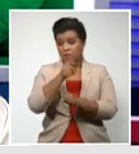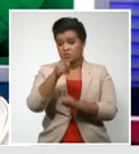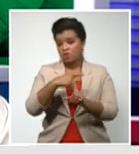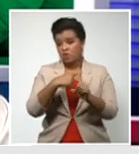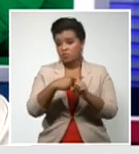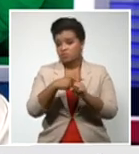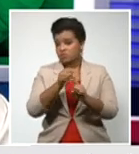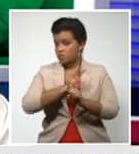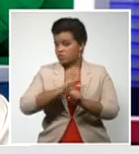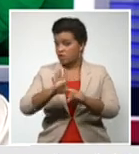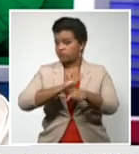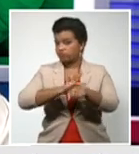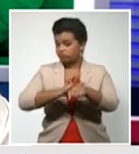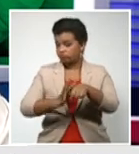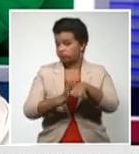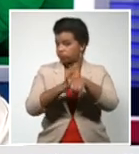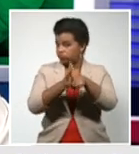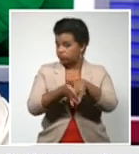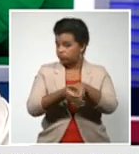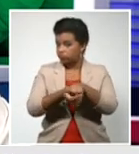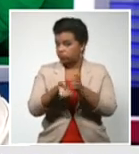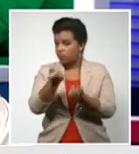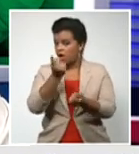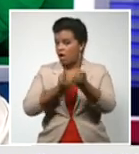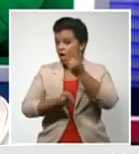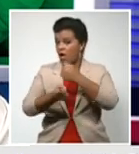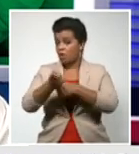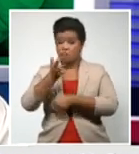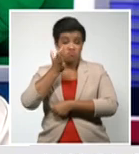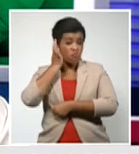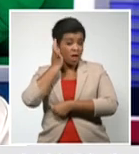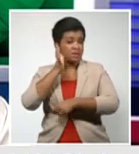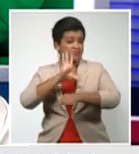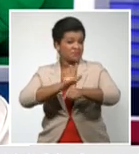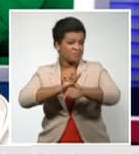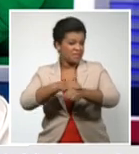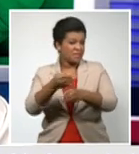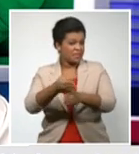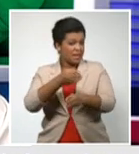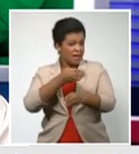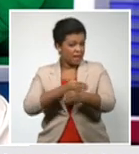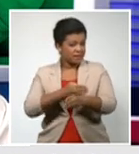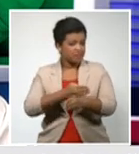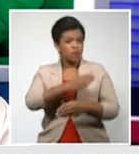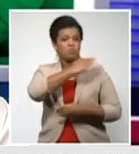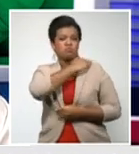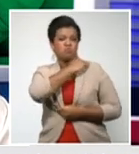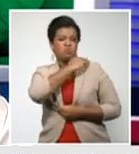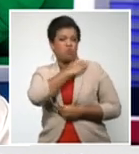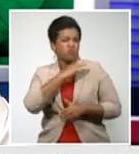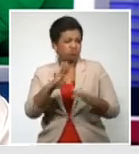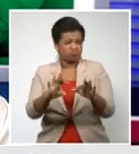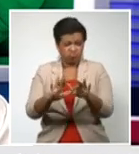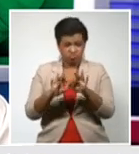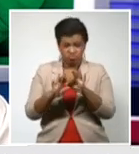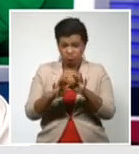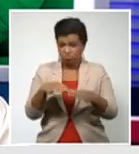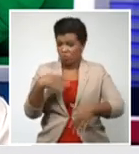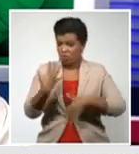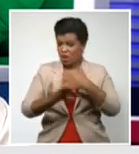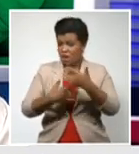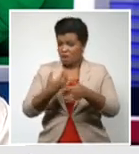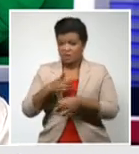diagnosticado, con algunas enfermedades previas, una enfermedad pulmonar obstructiva crónica, que ya hemos